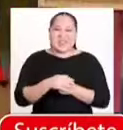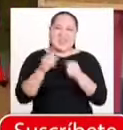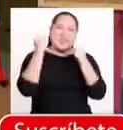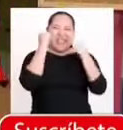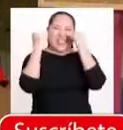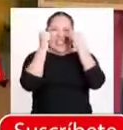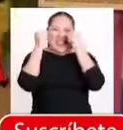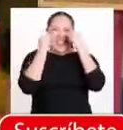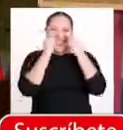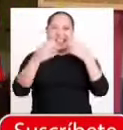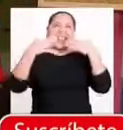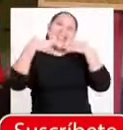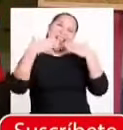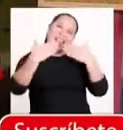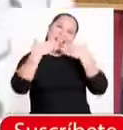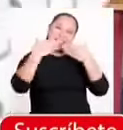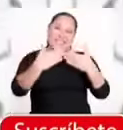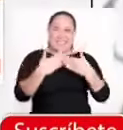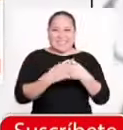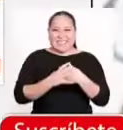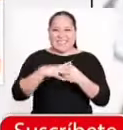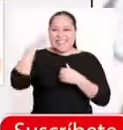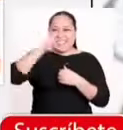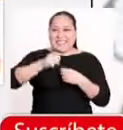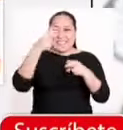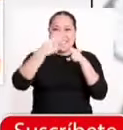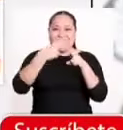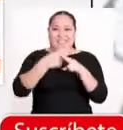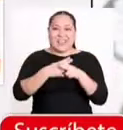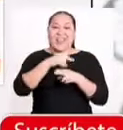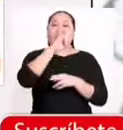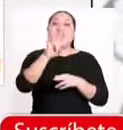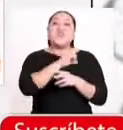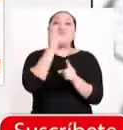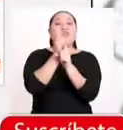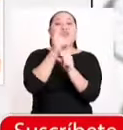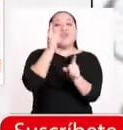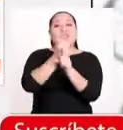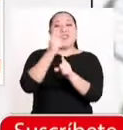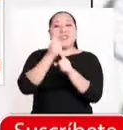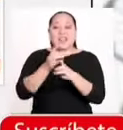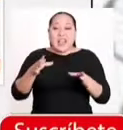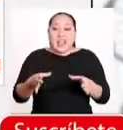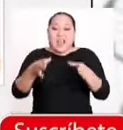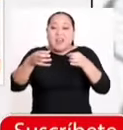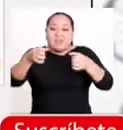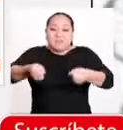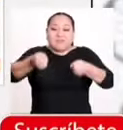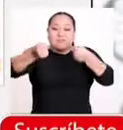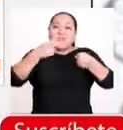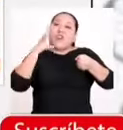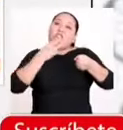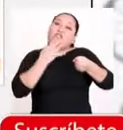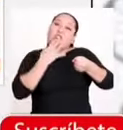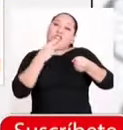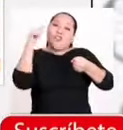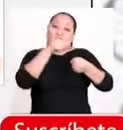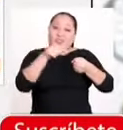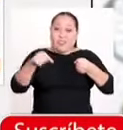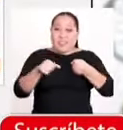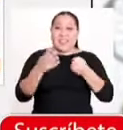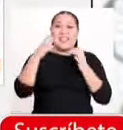bien! ¡Muchas gracias! Se llama El uso correcto de los tachos de color. Folleto